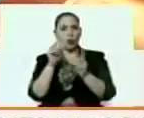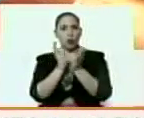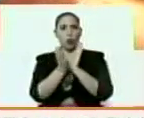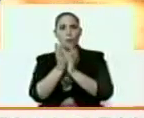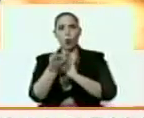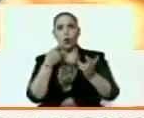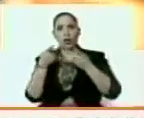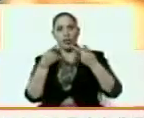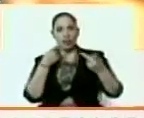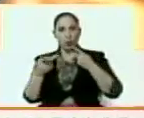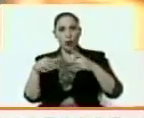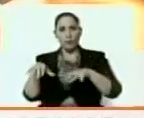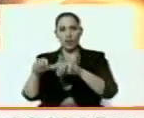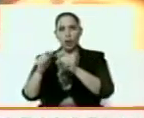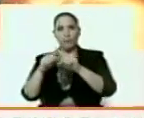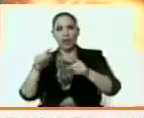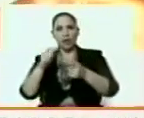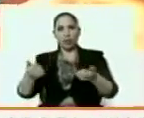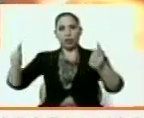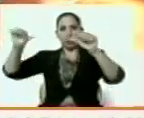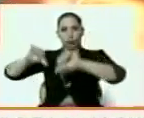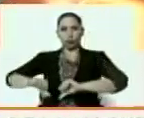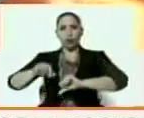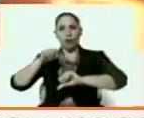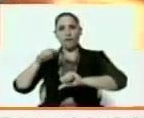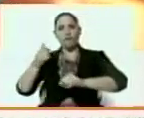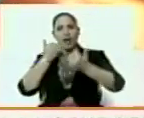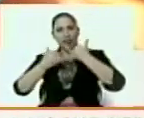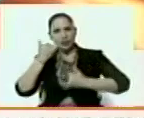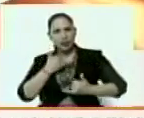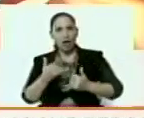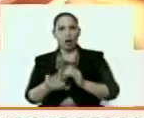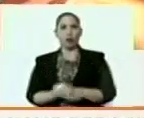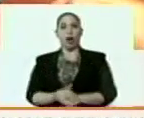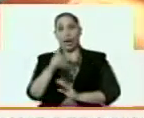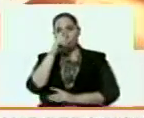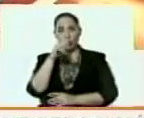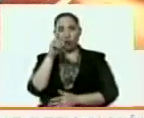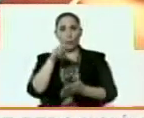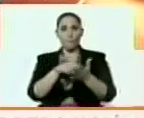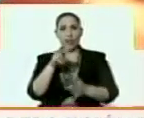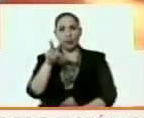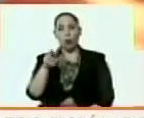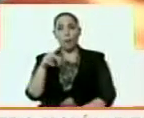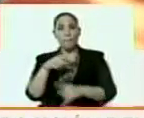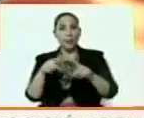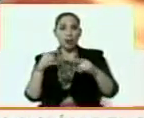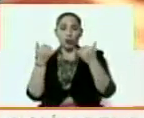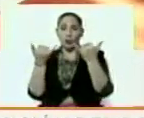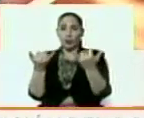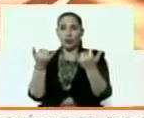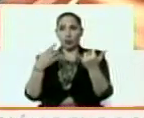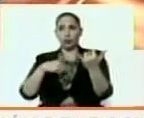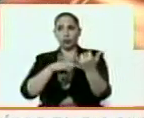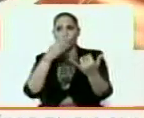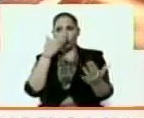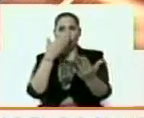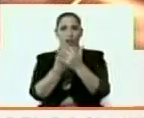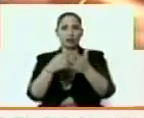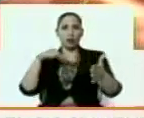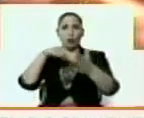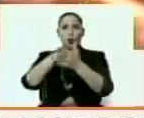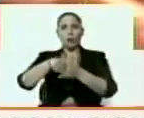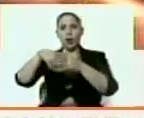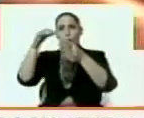su destrucción. Fracasaron en el año 2002 con el sabotaje petrolero. Pero ahorita estamos frente a un golpe